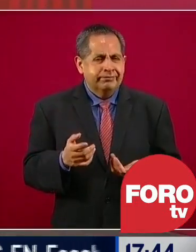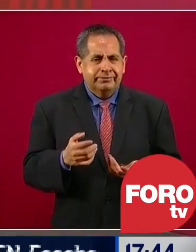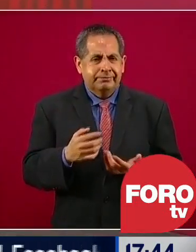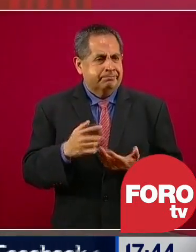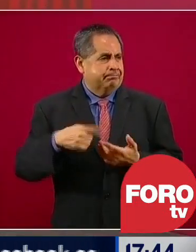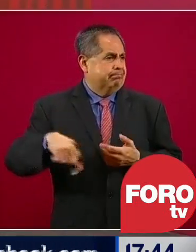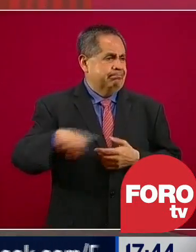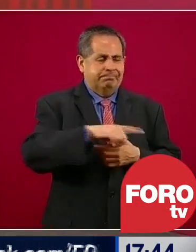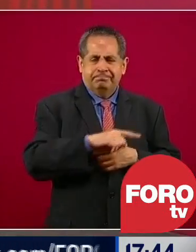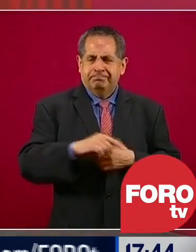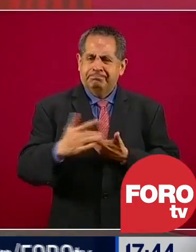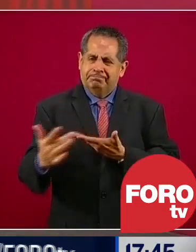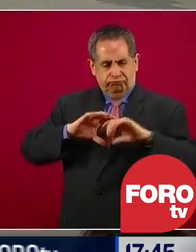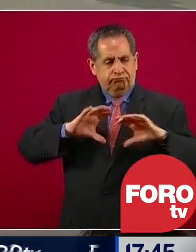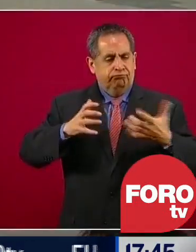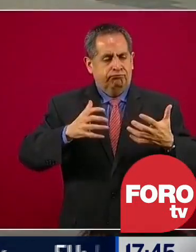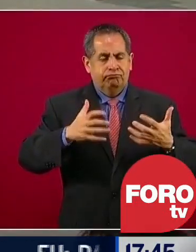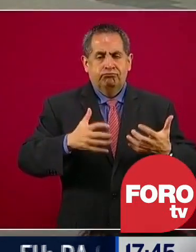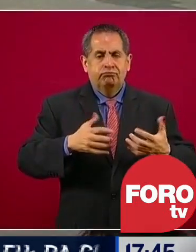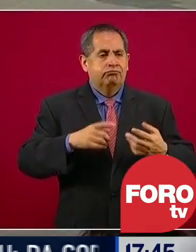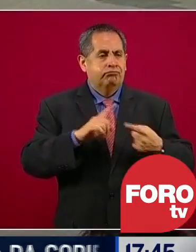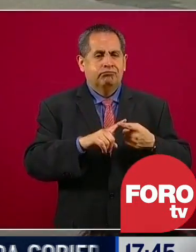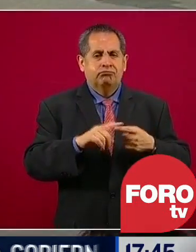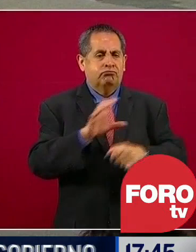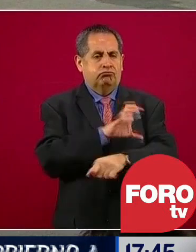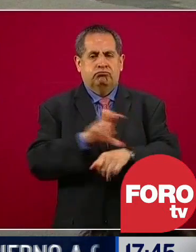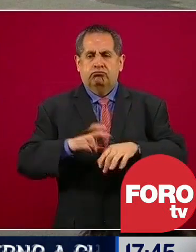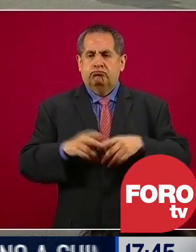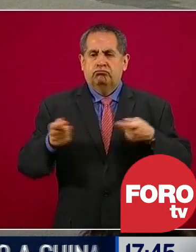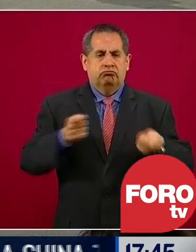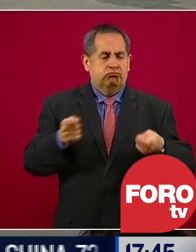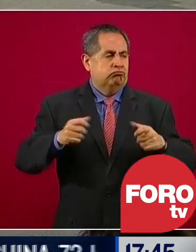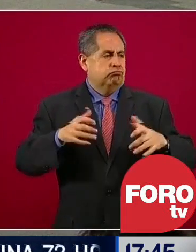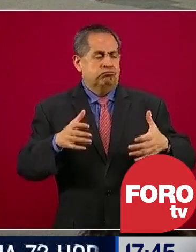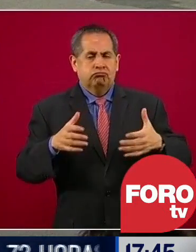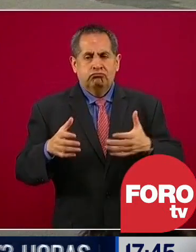hace eco del llamado del gobierno federal para apoyar a la